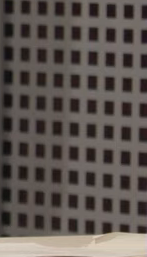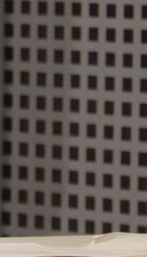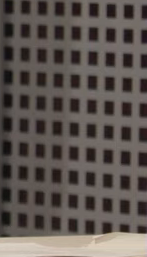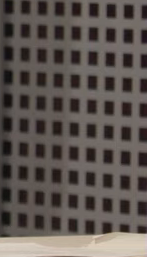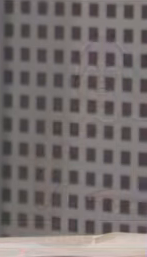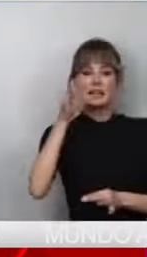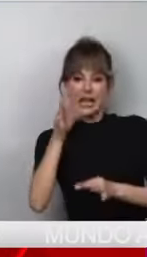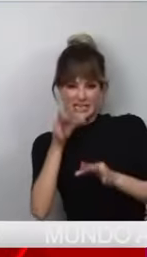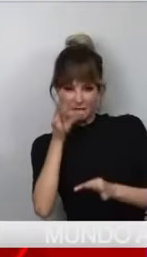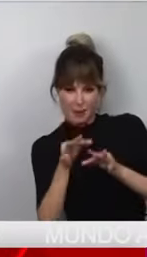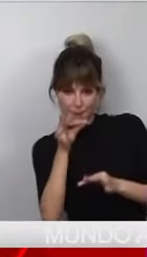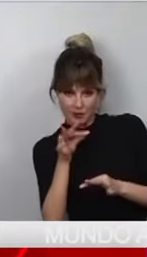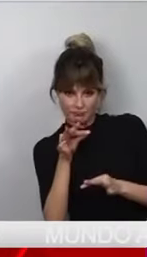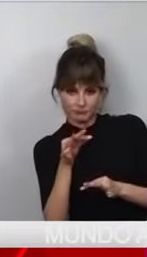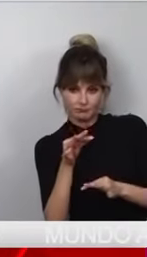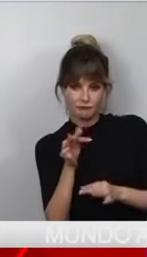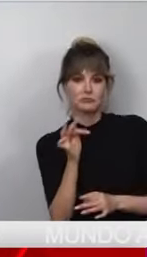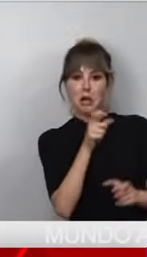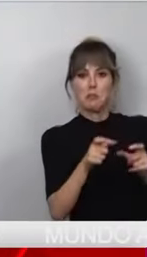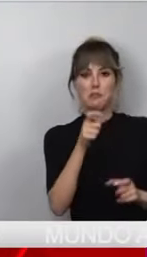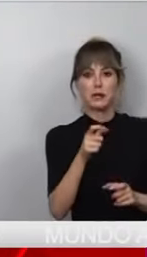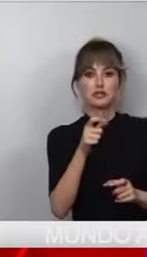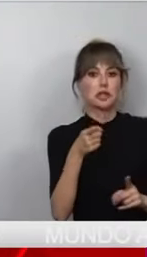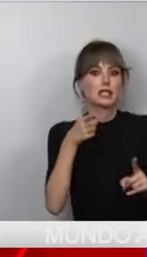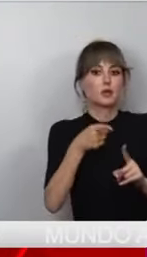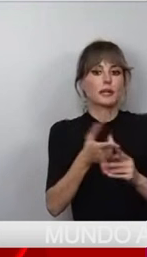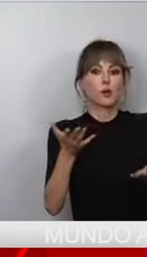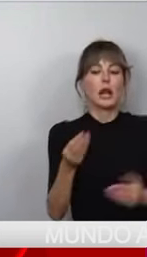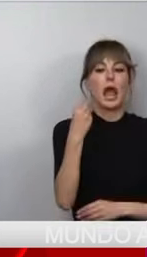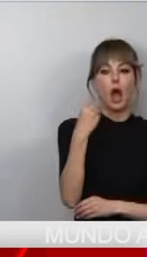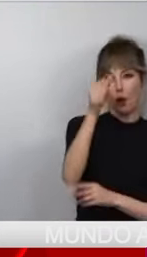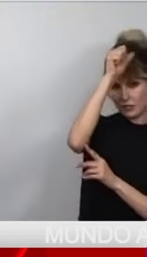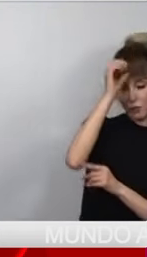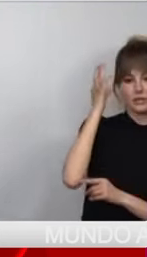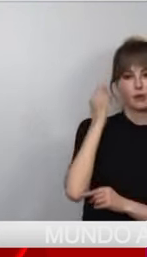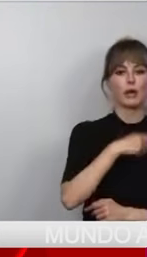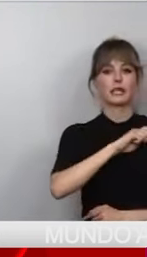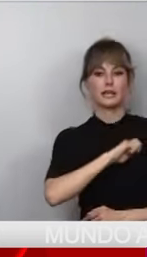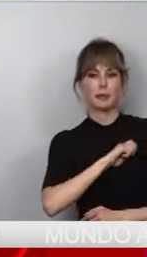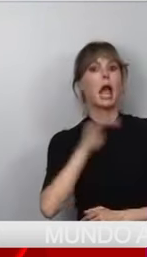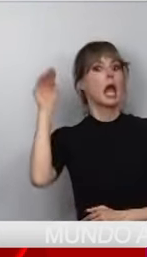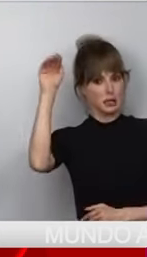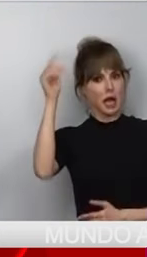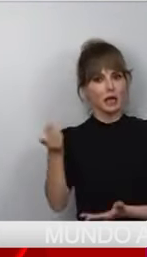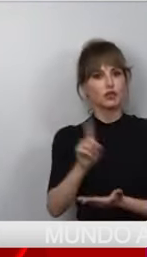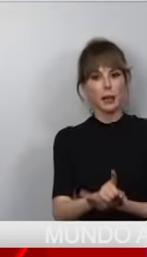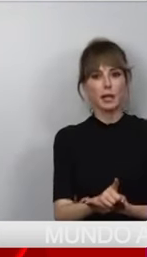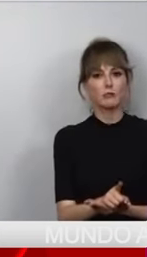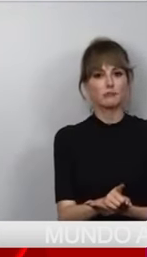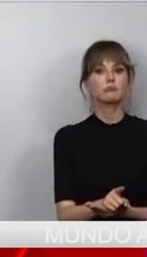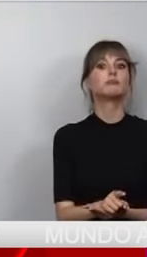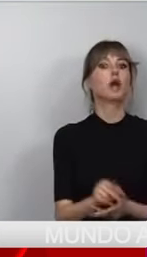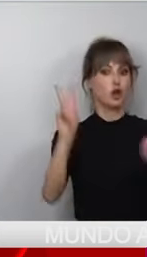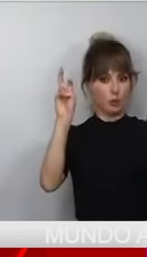vídeo. Sus beneficiarios serán los y las jóvenes españoles y extranjeros también, y esta es una de